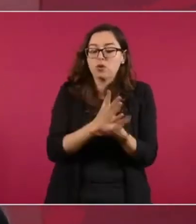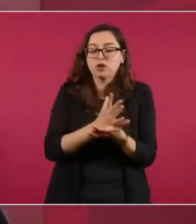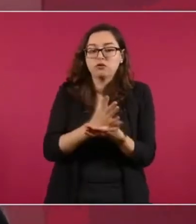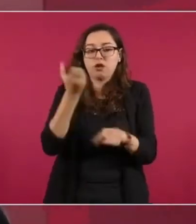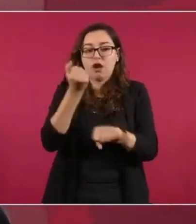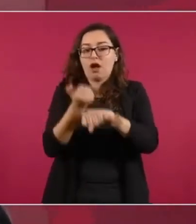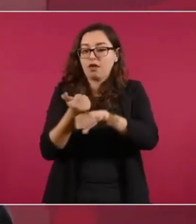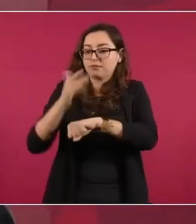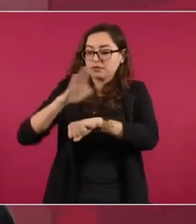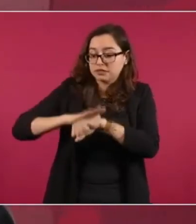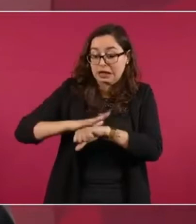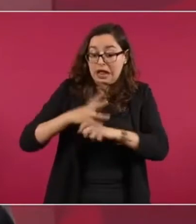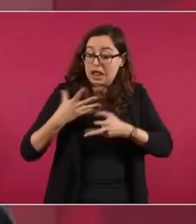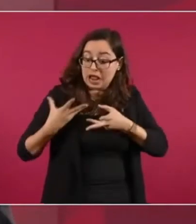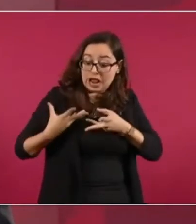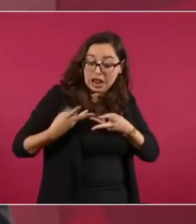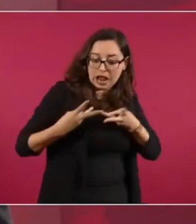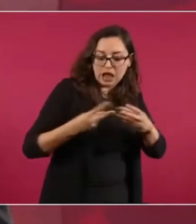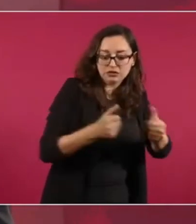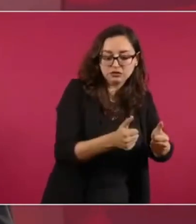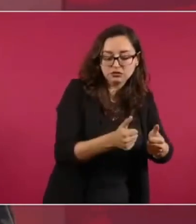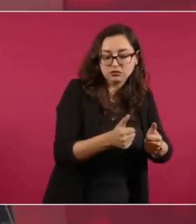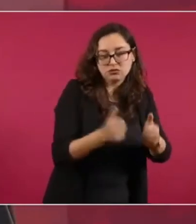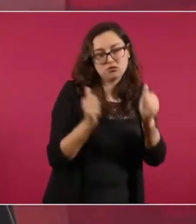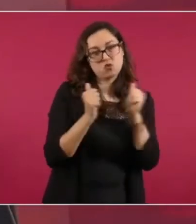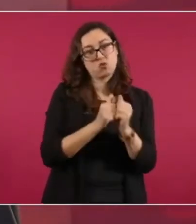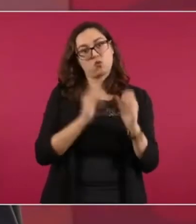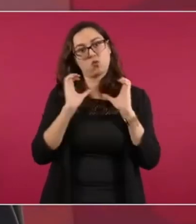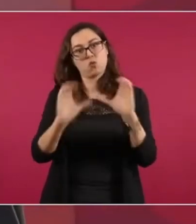tenemos que cuidarlo.